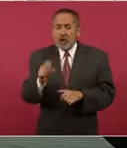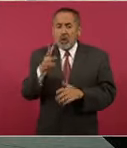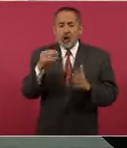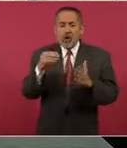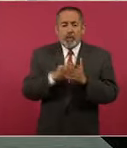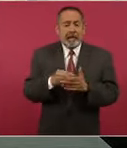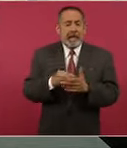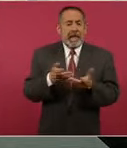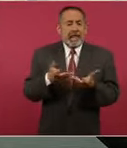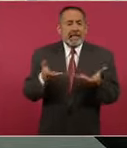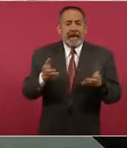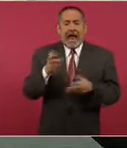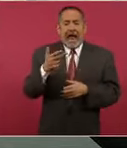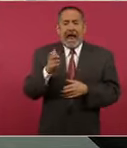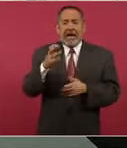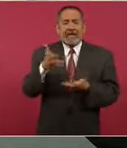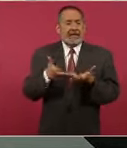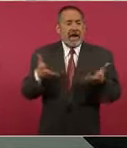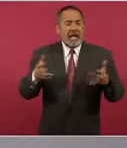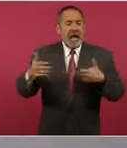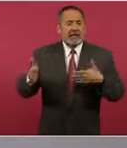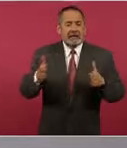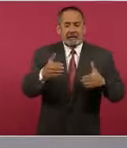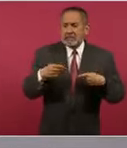9,764,000 hectáreas a